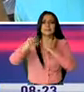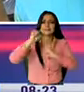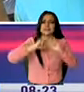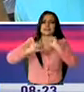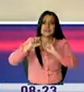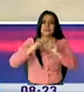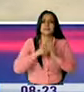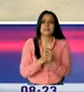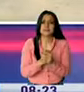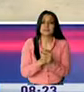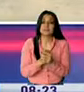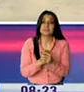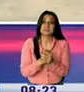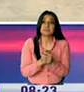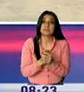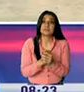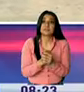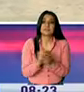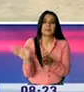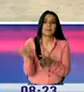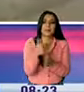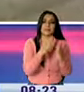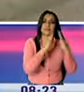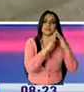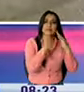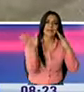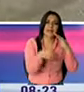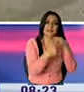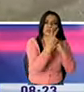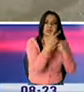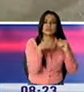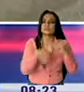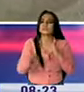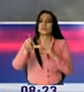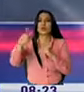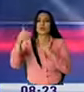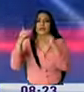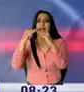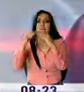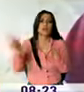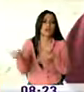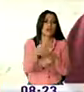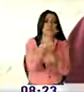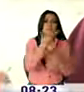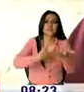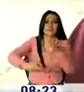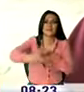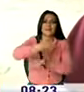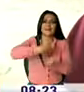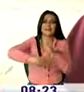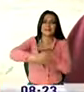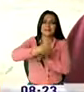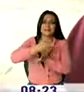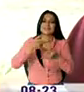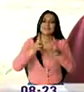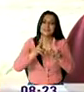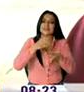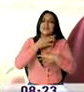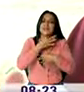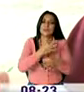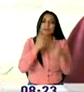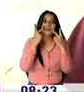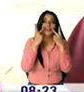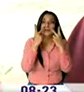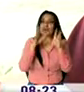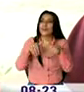va a llevar 3 a dormir a su casa, el otro se lleva 2, el otro se lleva 1, y compartimos. Y al mismo tiempo a ellos también les gusta ver ese